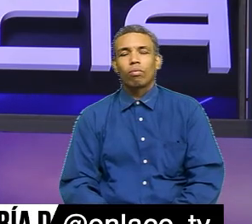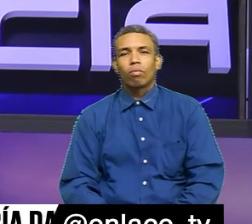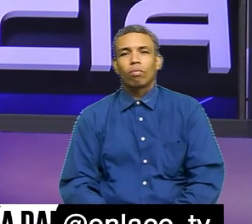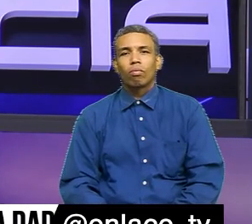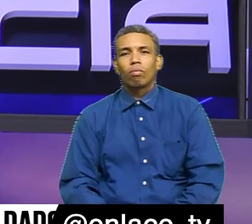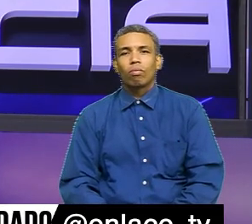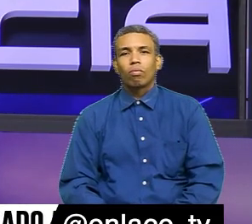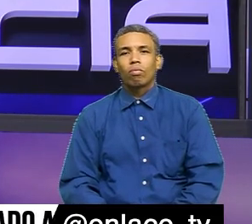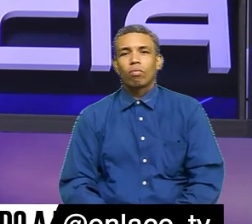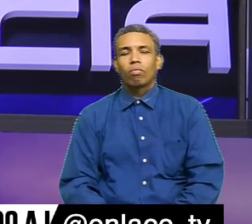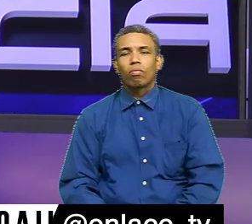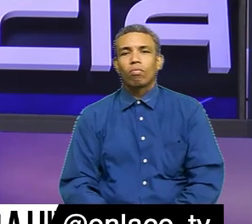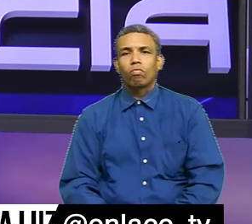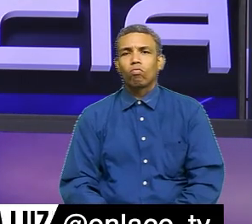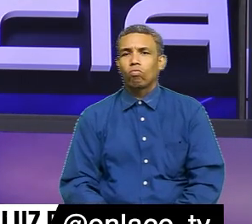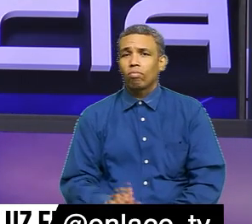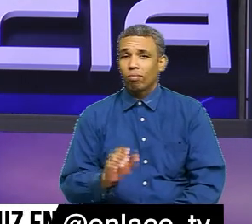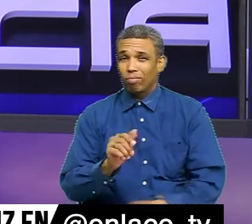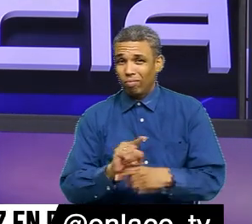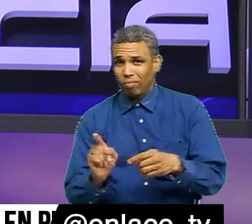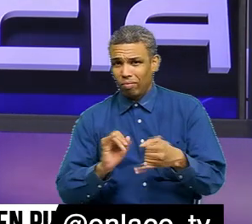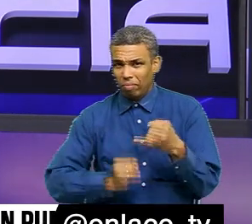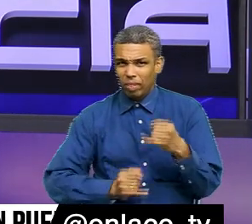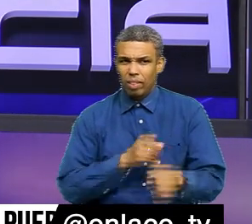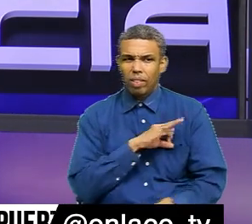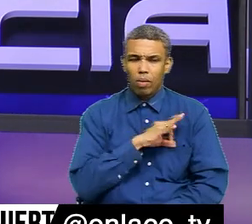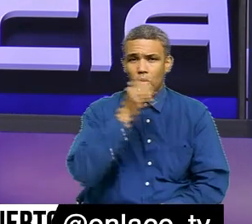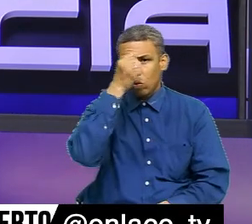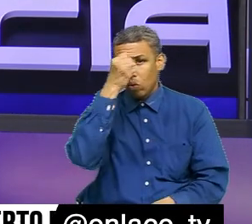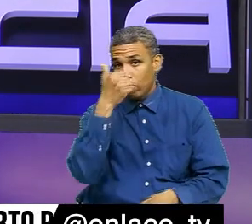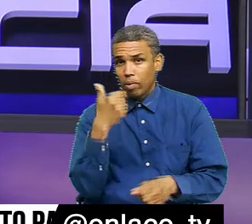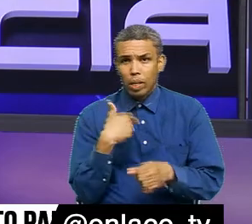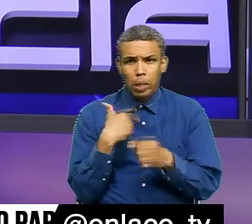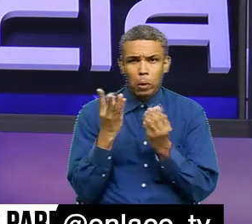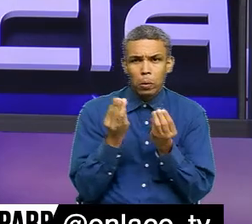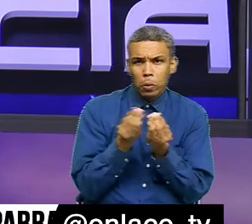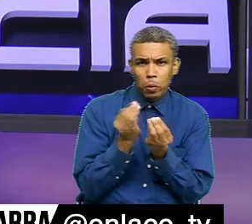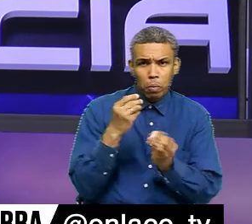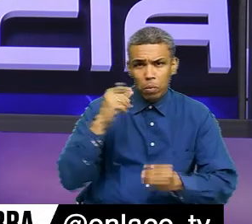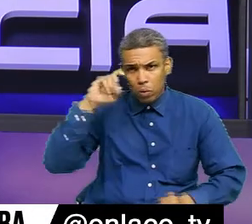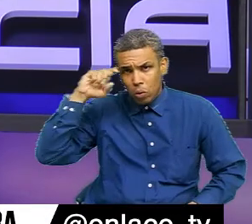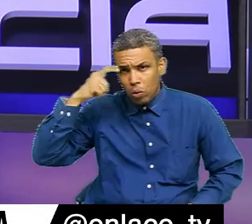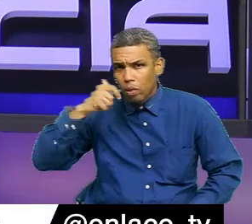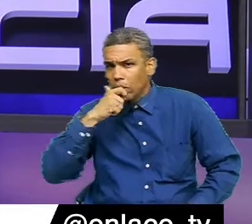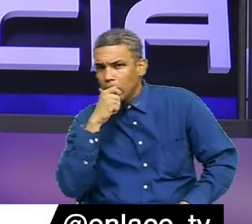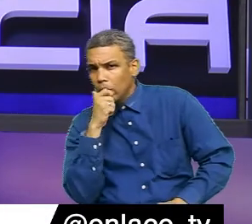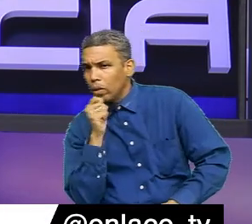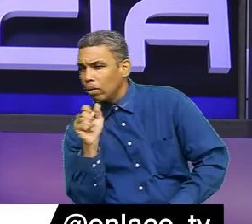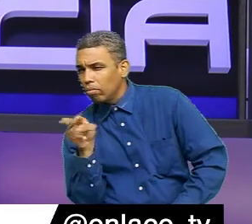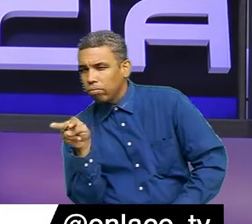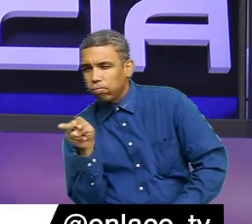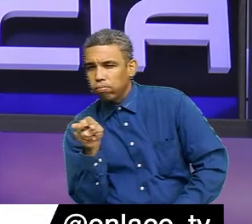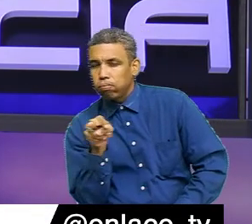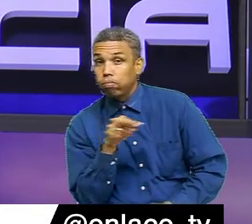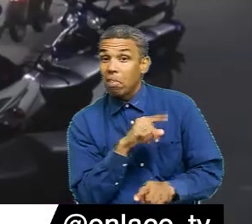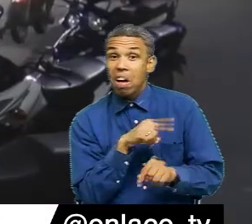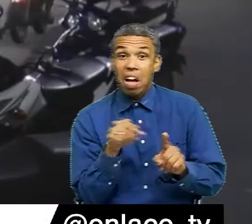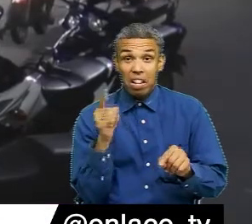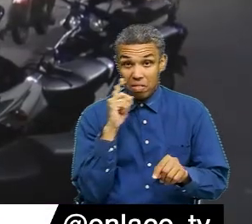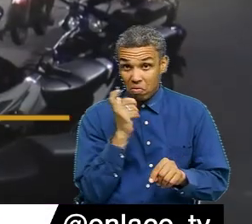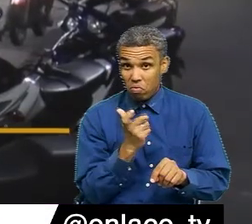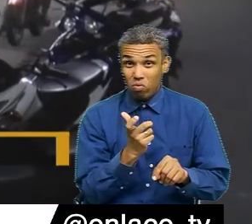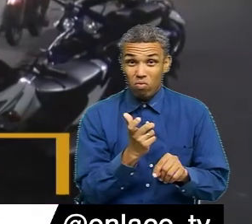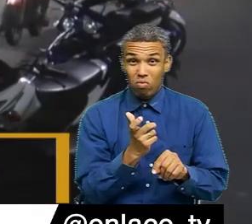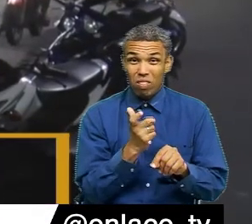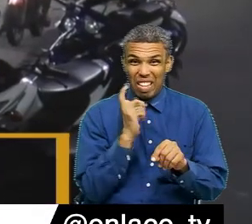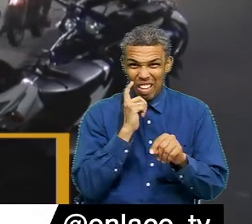semana operativos nocturnos. Establecimientos que infrinjan la ley del espacio público serán sellados definitivamente. Después